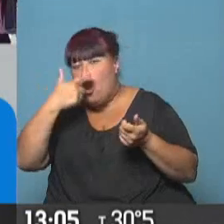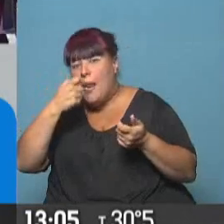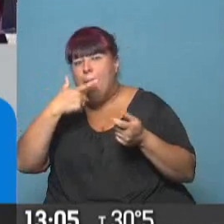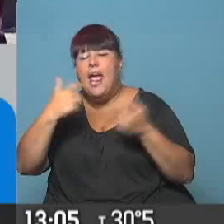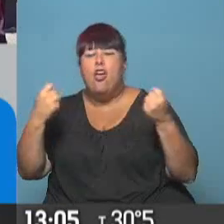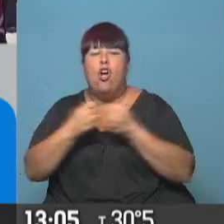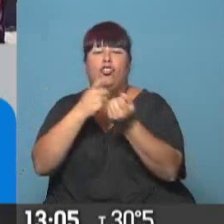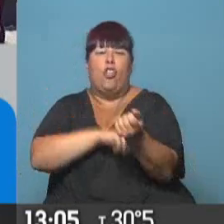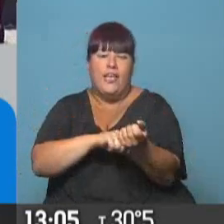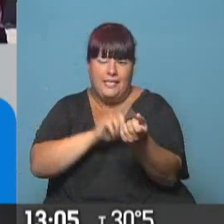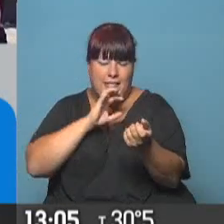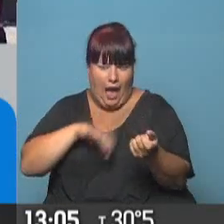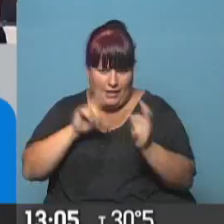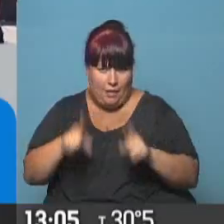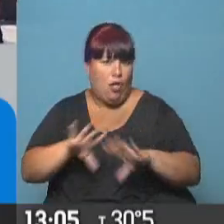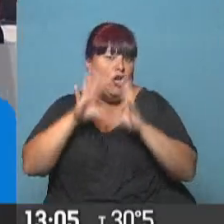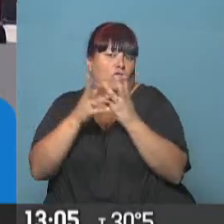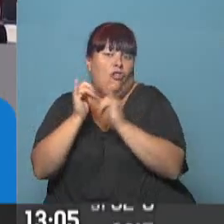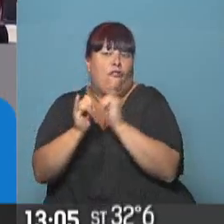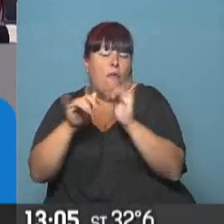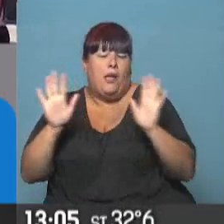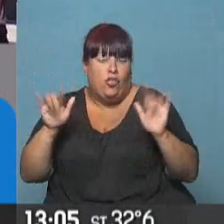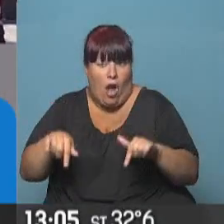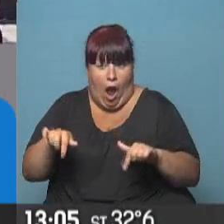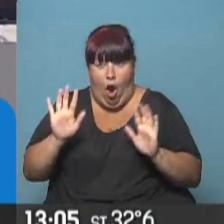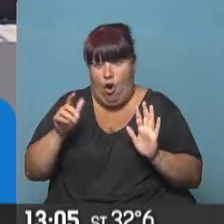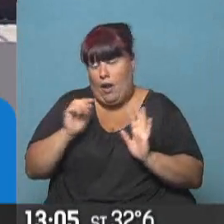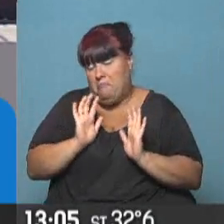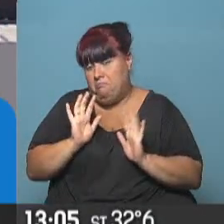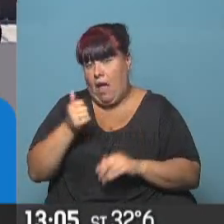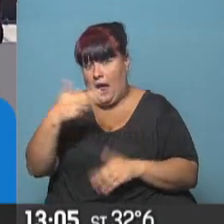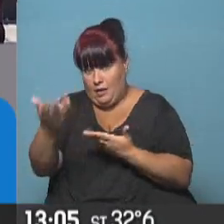cotejo sanguíneo. Esta es toda la información que tenemos, Ana, ahora por el momento. Ustedes.